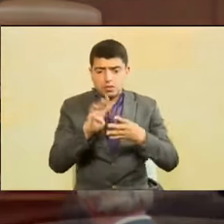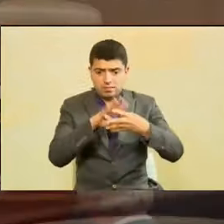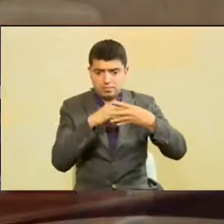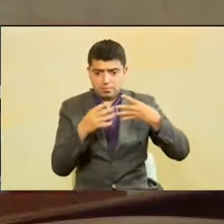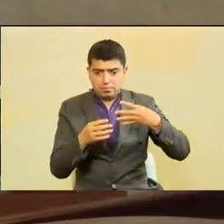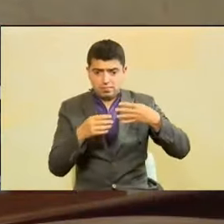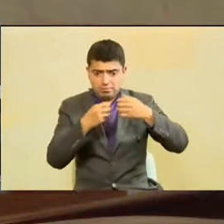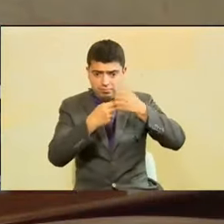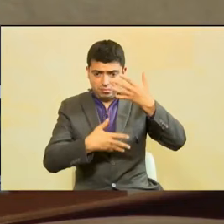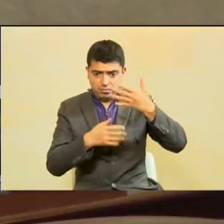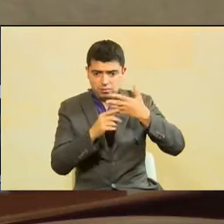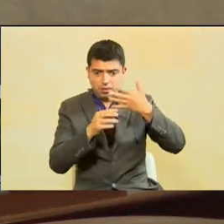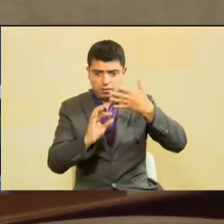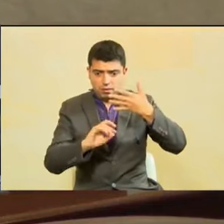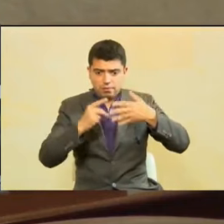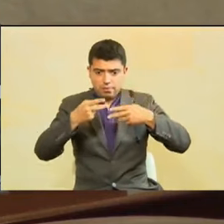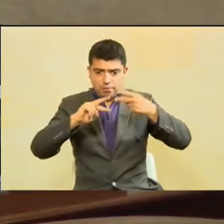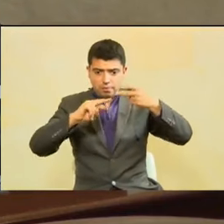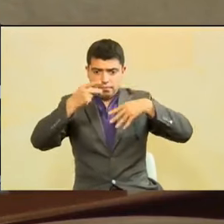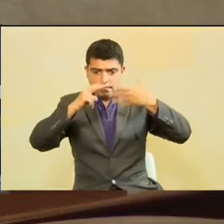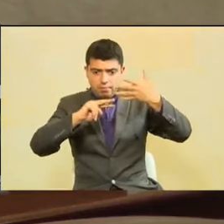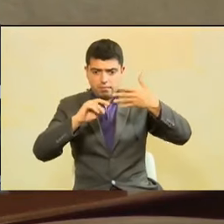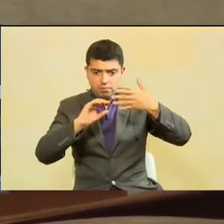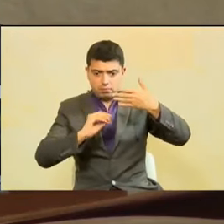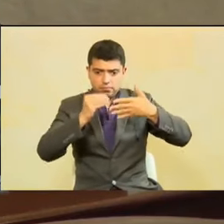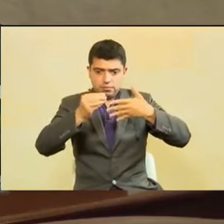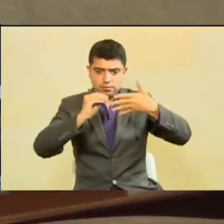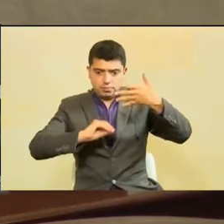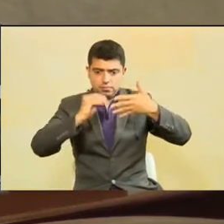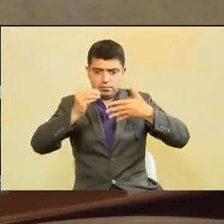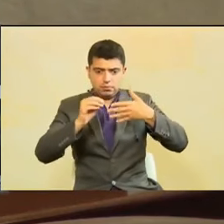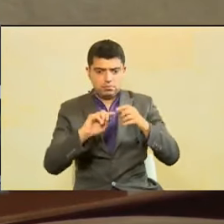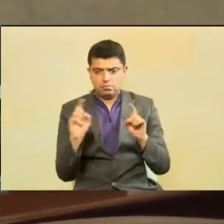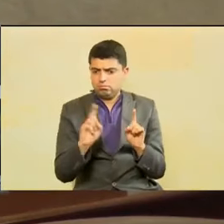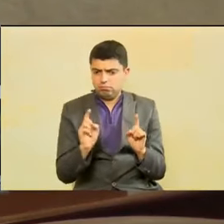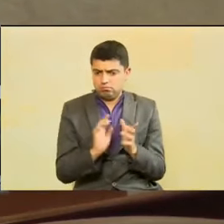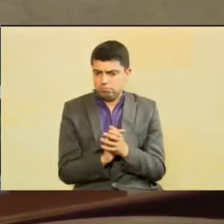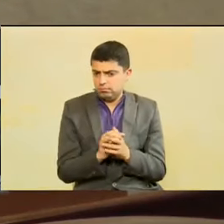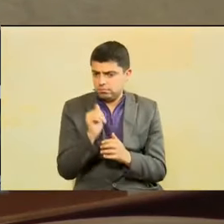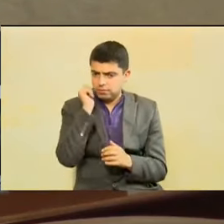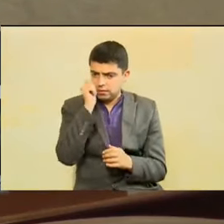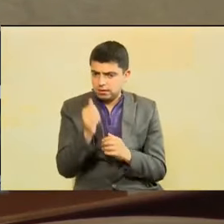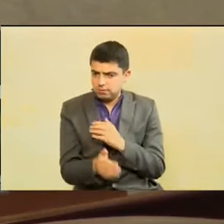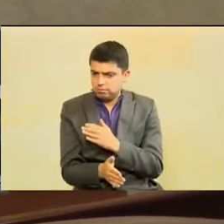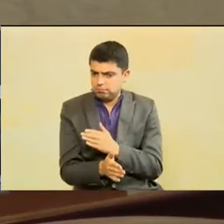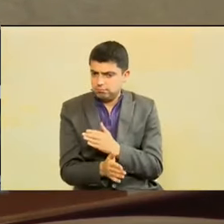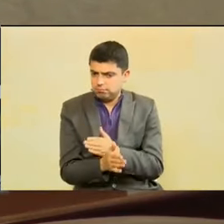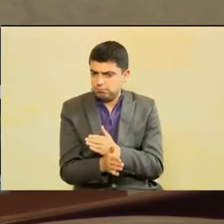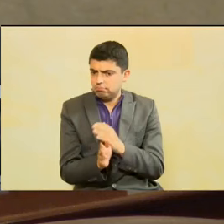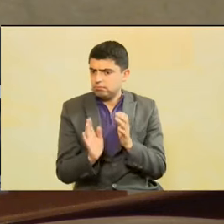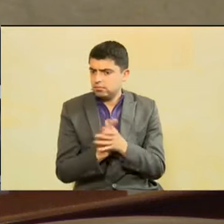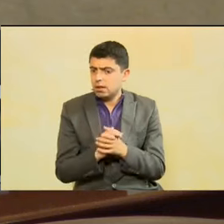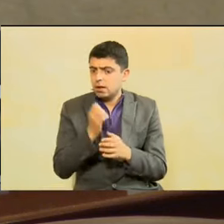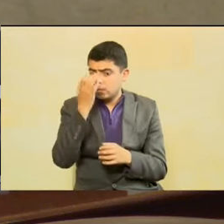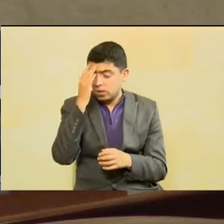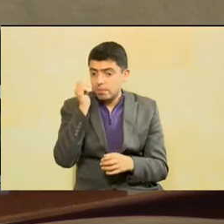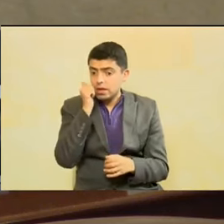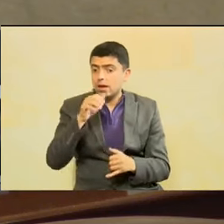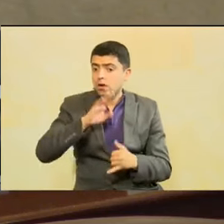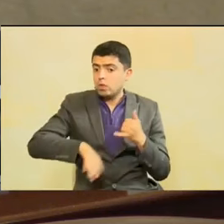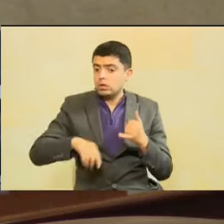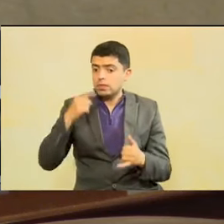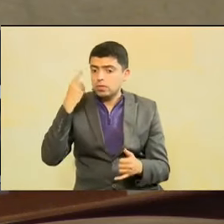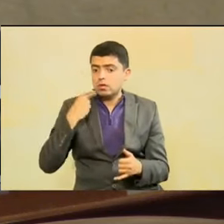organizan los proyectos para el día siguiente con la gravedad que mañana es el último día y que